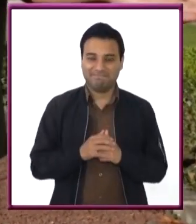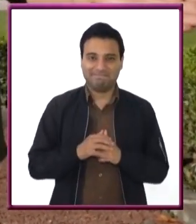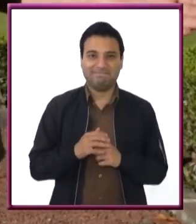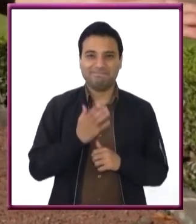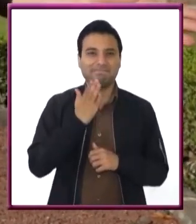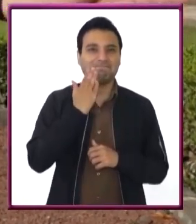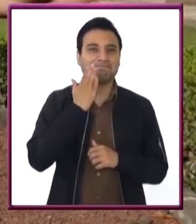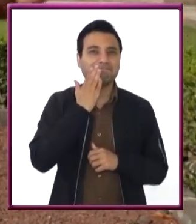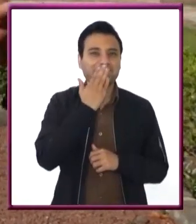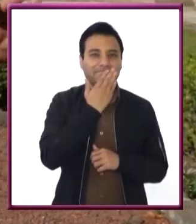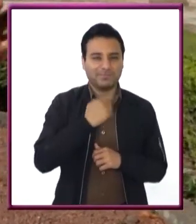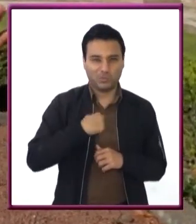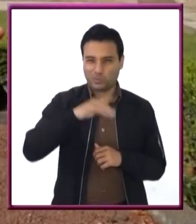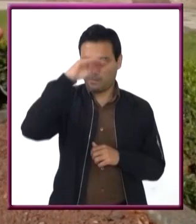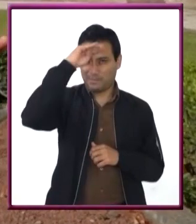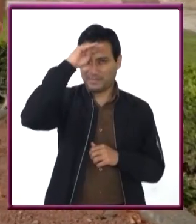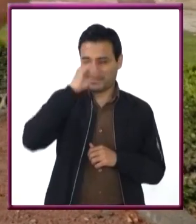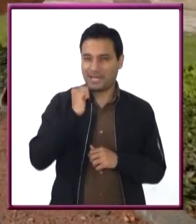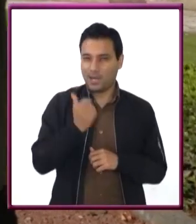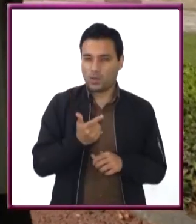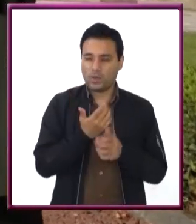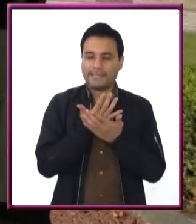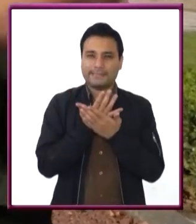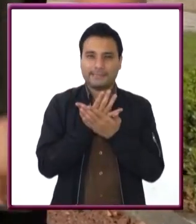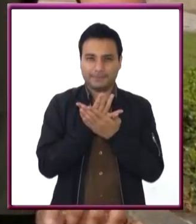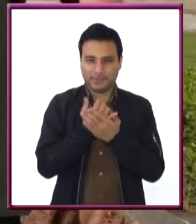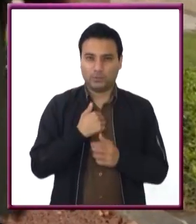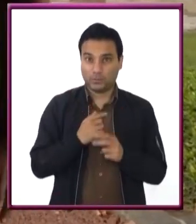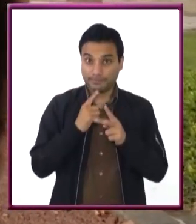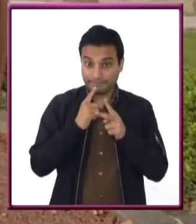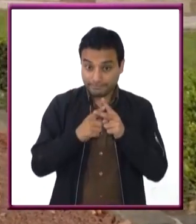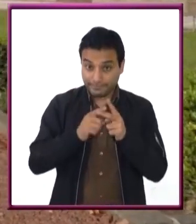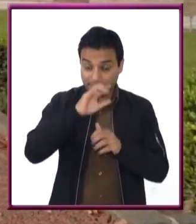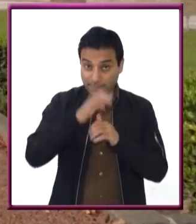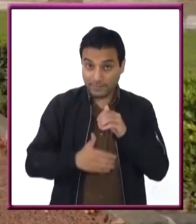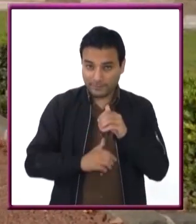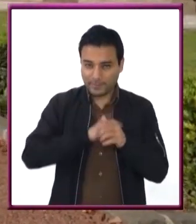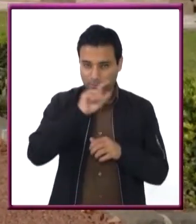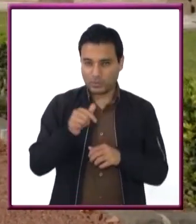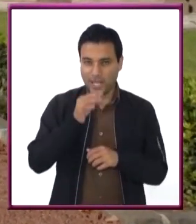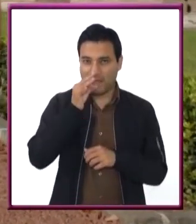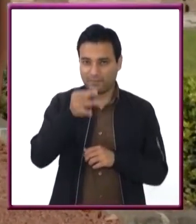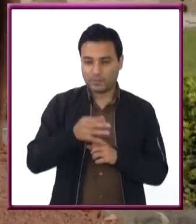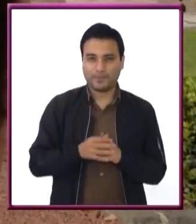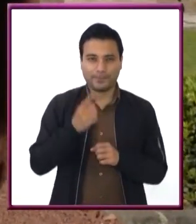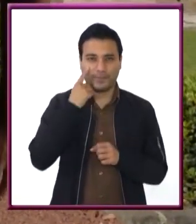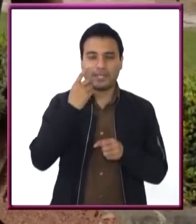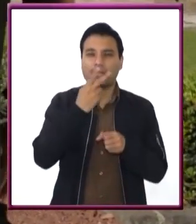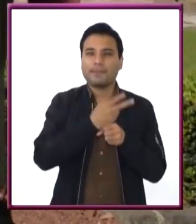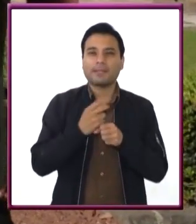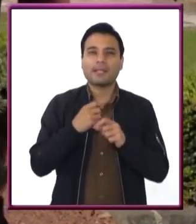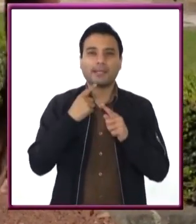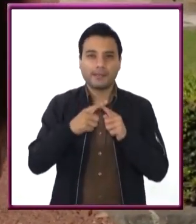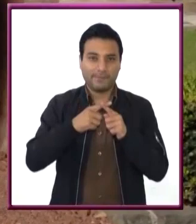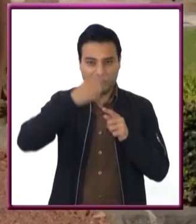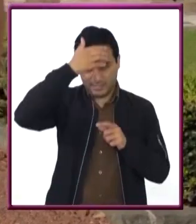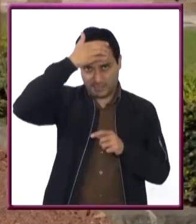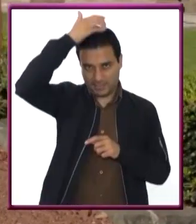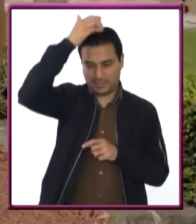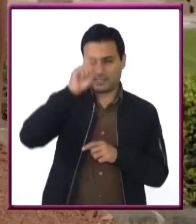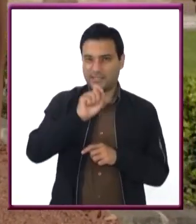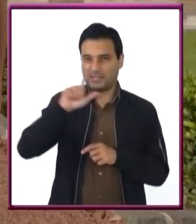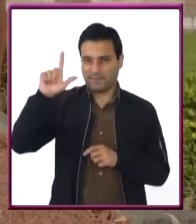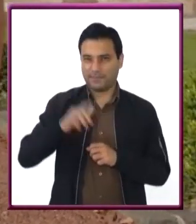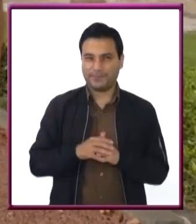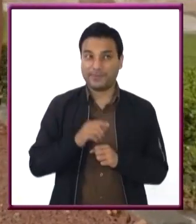todo este asunto de las servilletas me hizo pensar en algo. Déjame terminar mis cálculos y te lo cuento. Recibamos a un chef que nos contará más